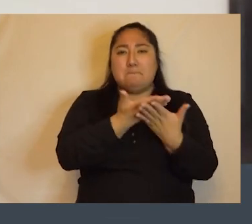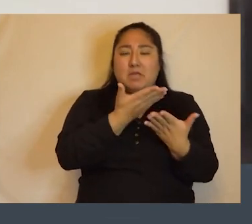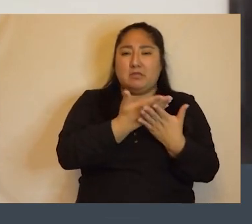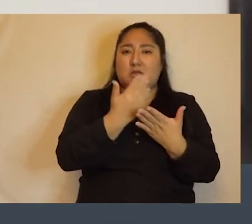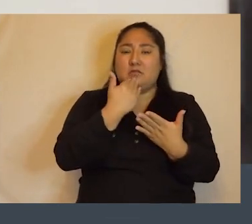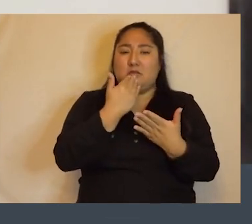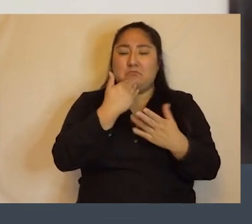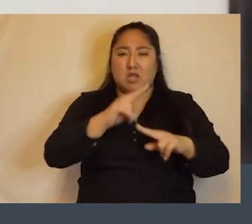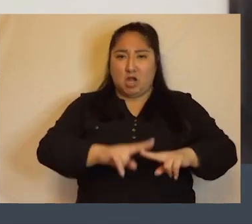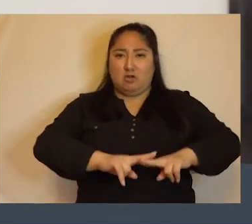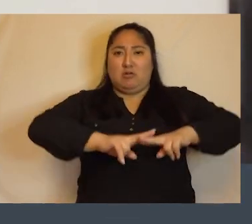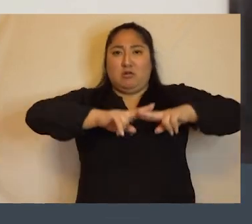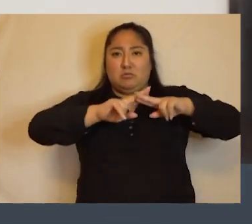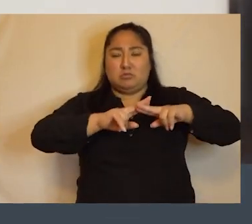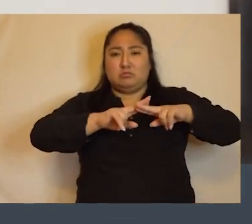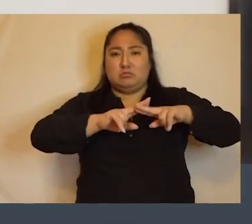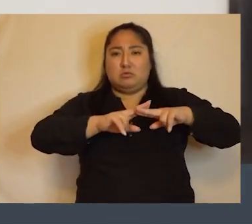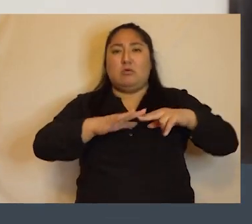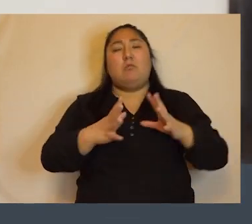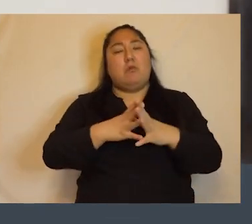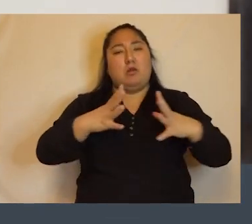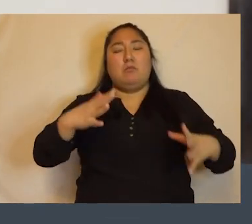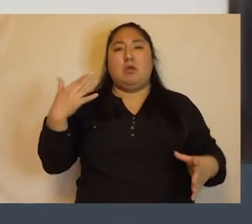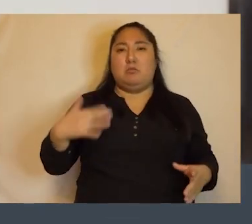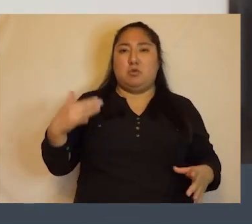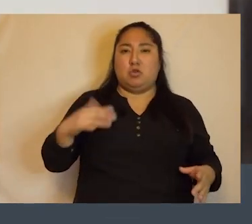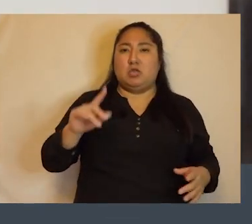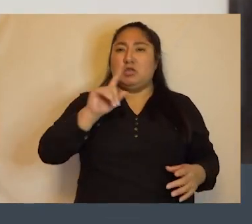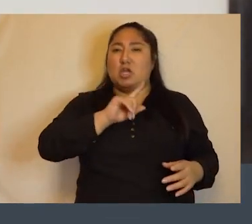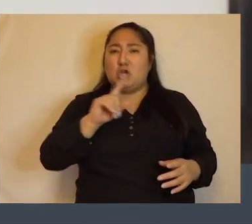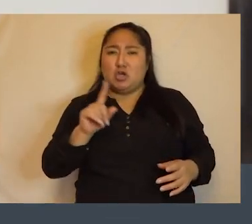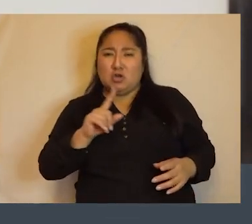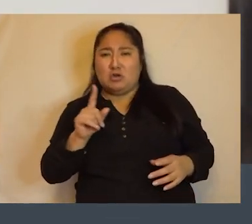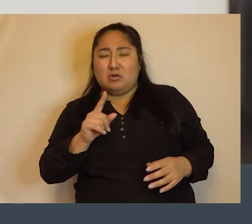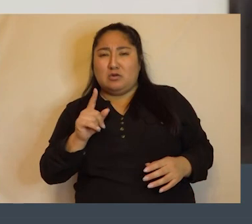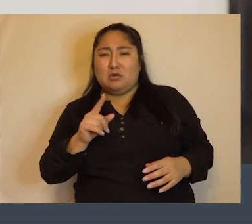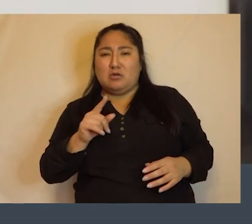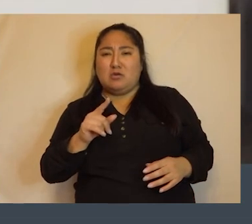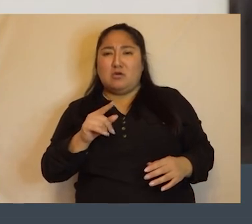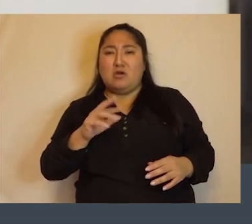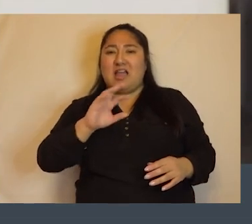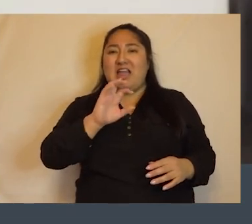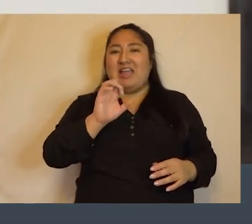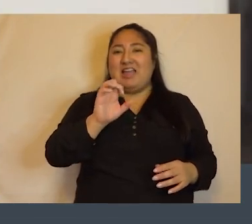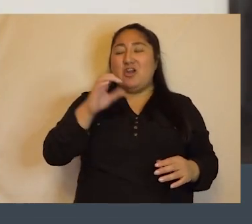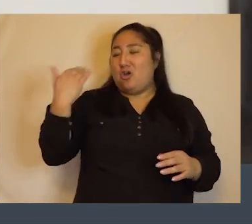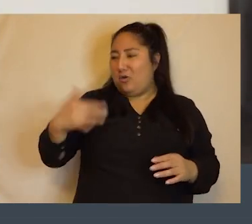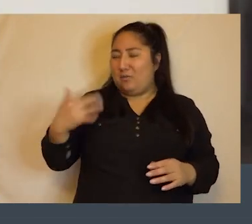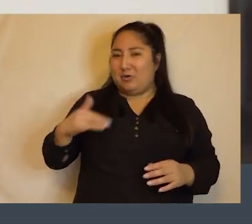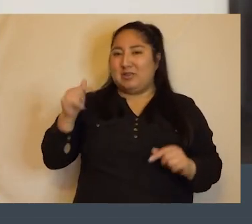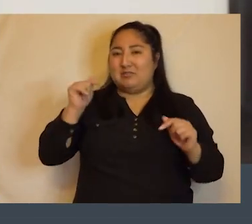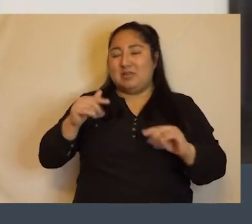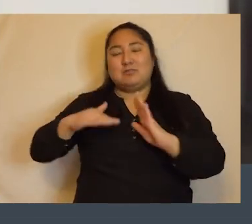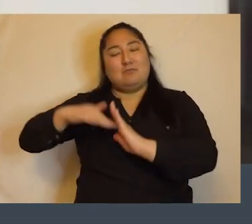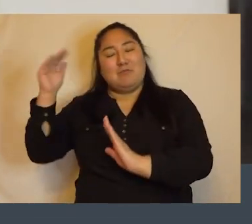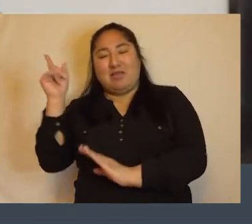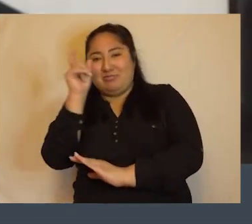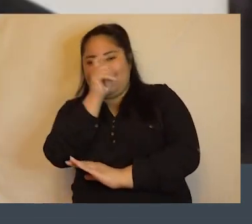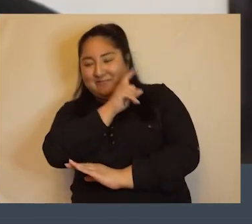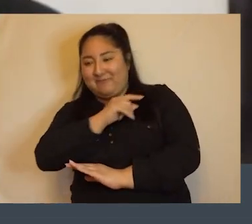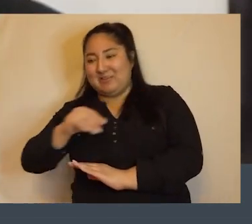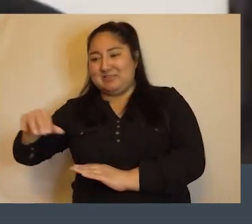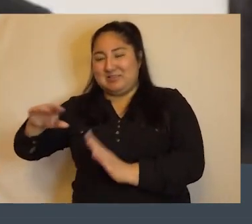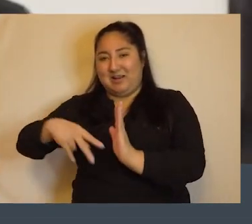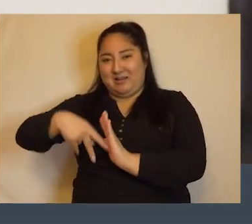por lo menos o tener recursos para lo elemental. No tener lo elemental hace más cruda la sensación de crisis